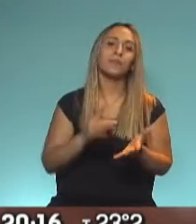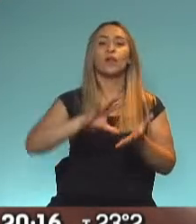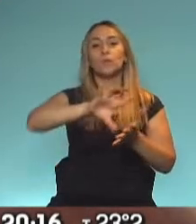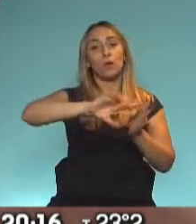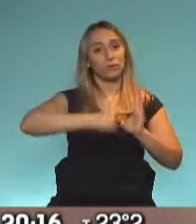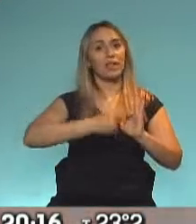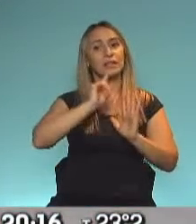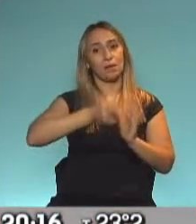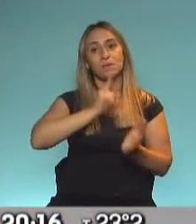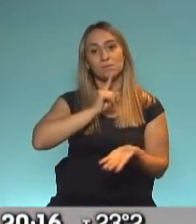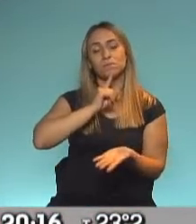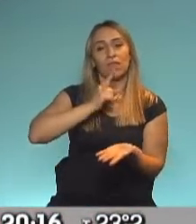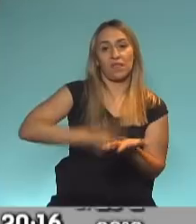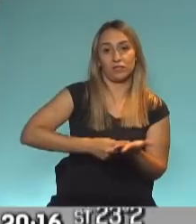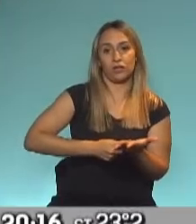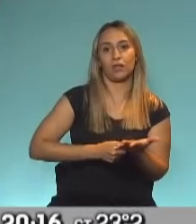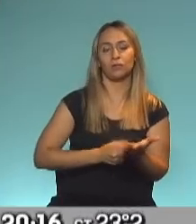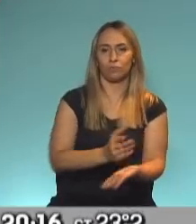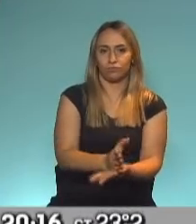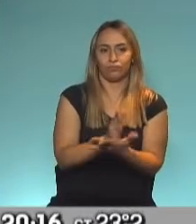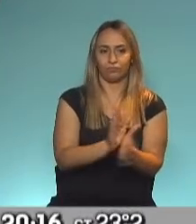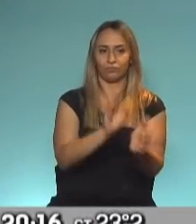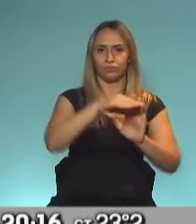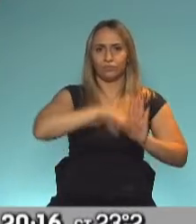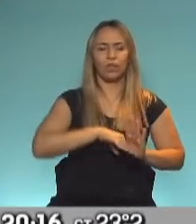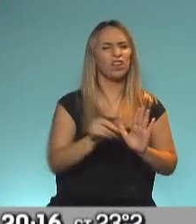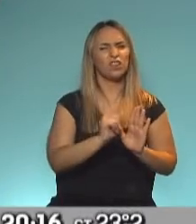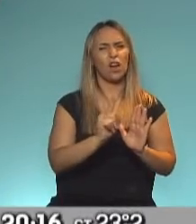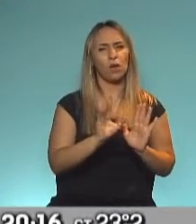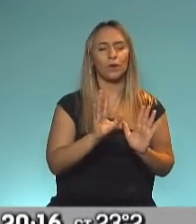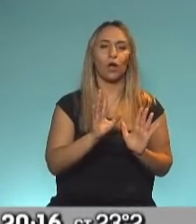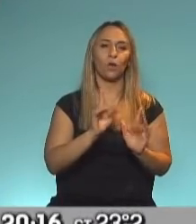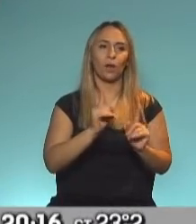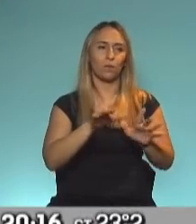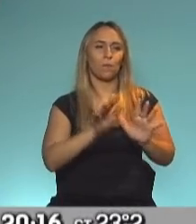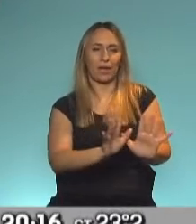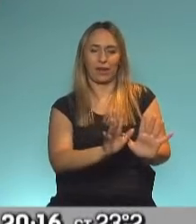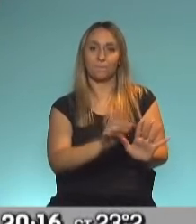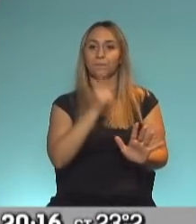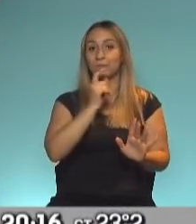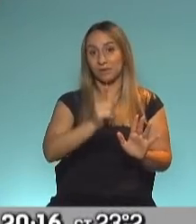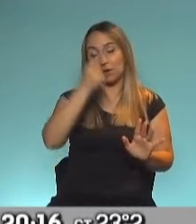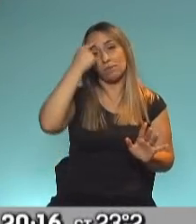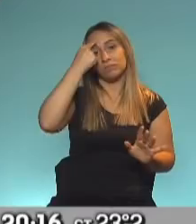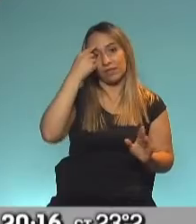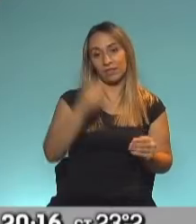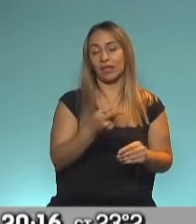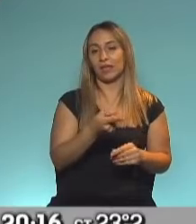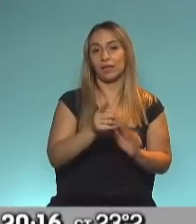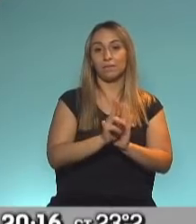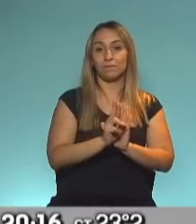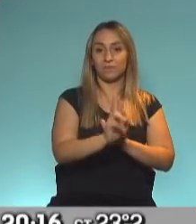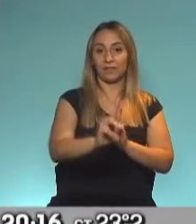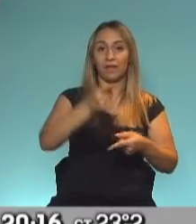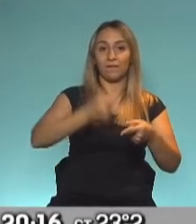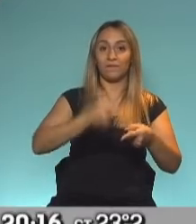medidas no restrictivas, pero sí se puso en un stand-by, por ejemplo, la idea de habilitar estas